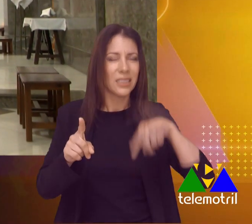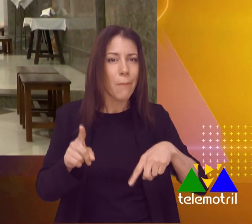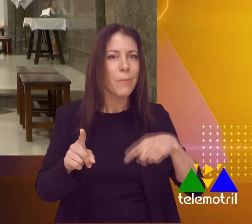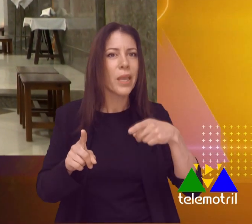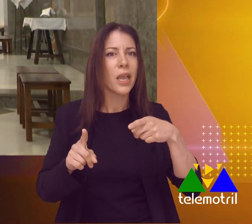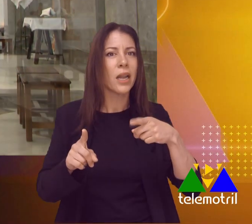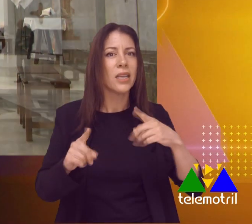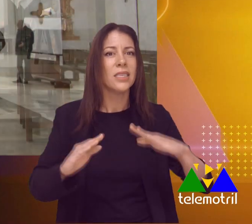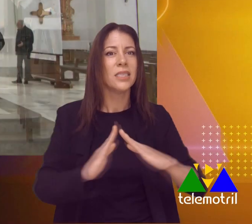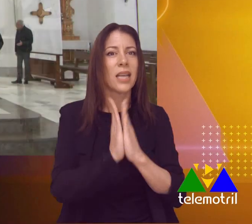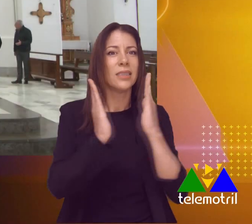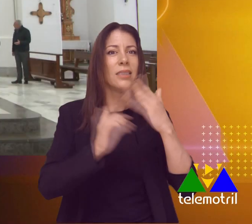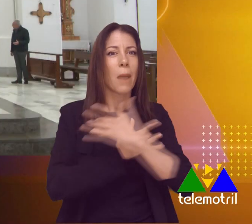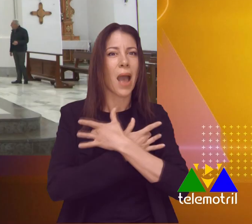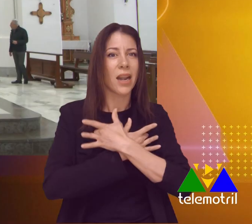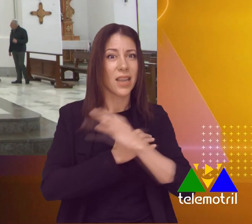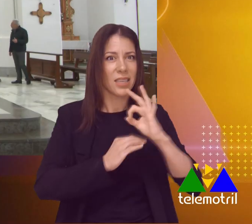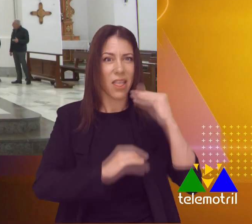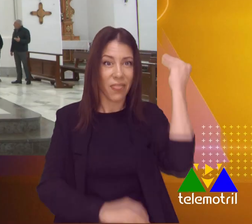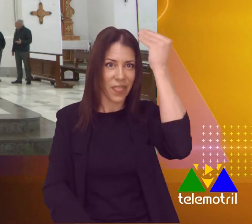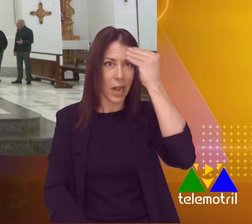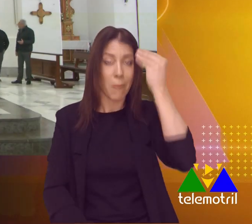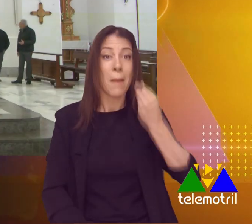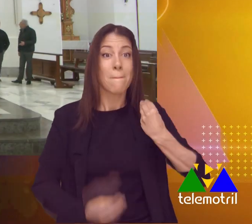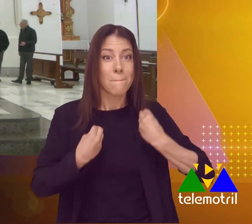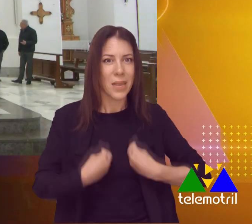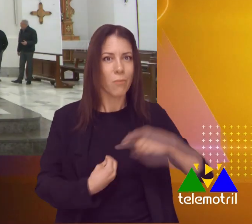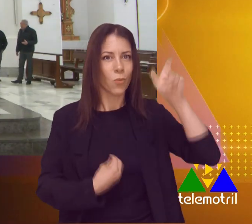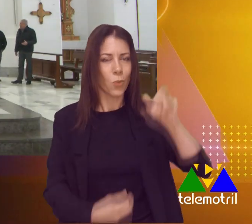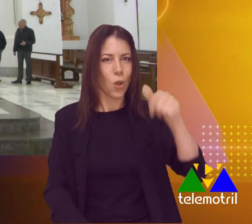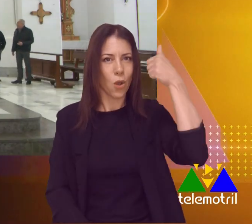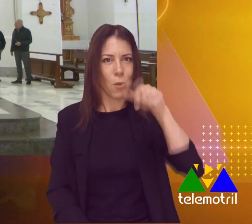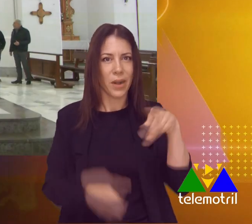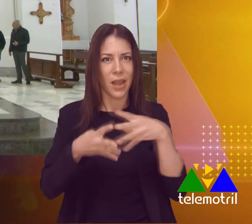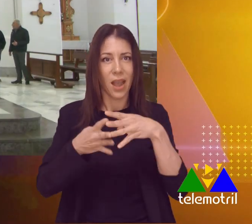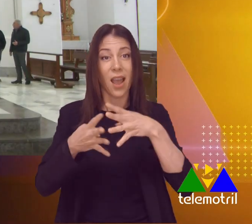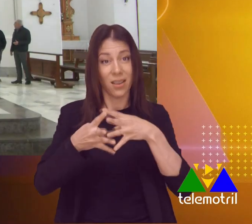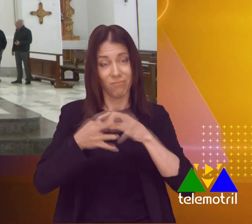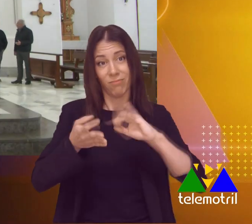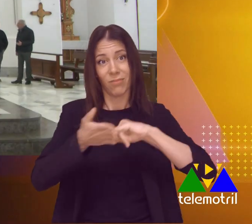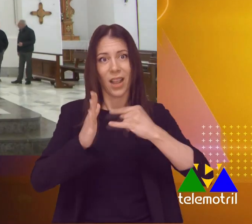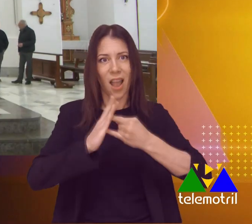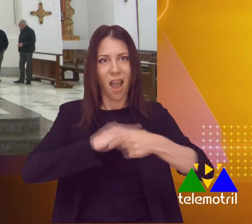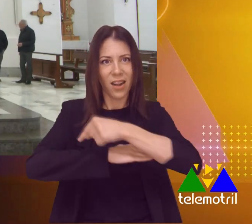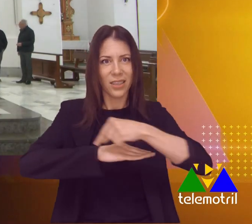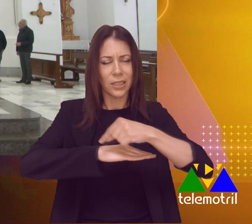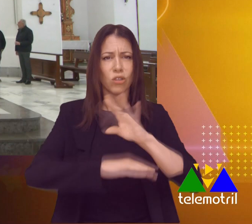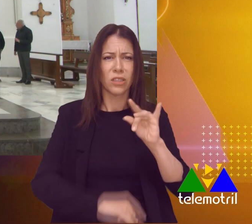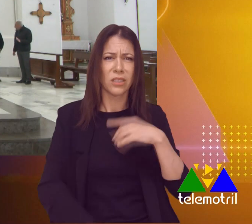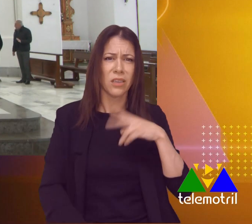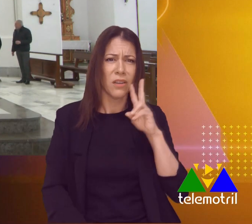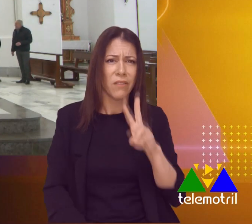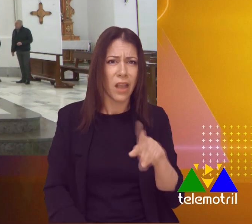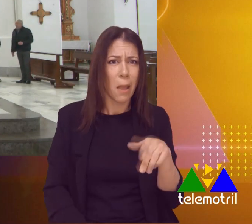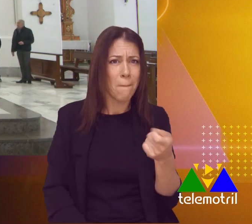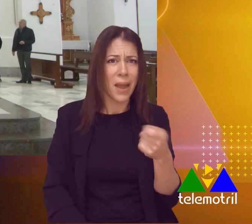la iglesia de Santa María de la Alhambra. Es el mismo arquitecto. Sí. El que hace prácticamente una réplica, ¿no? Tenemos aquí prácticamente una